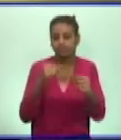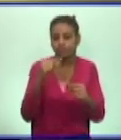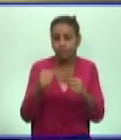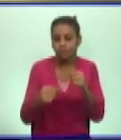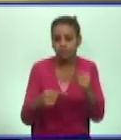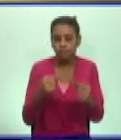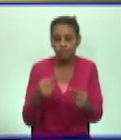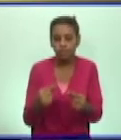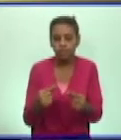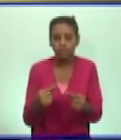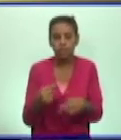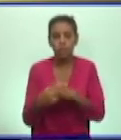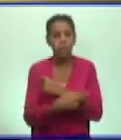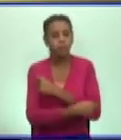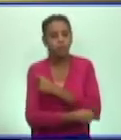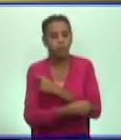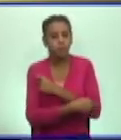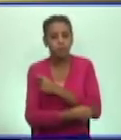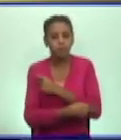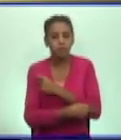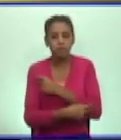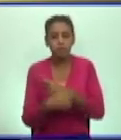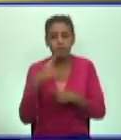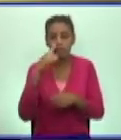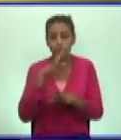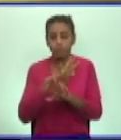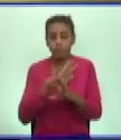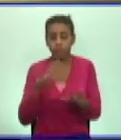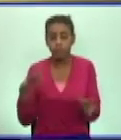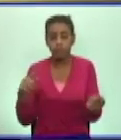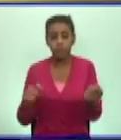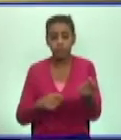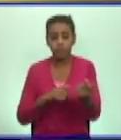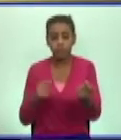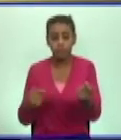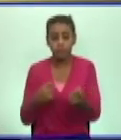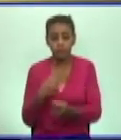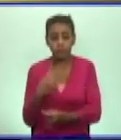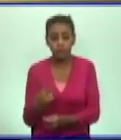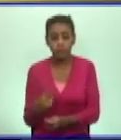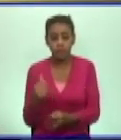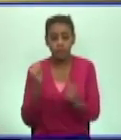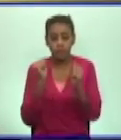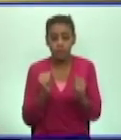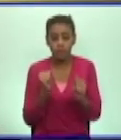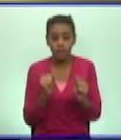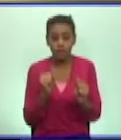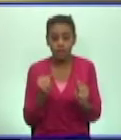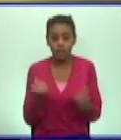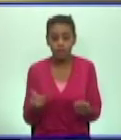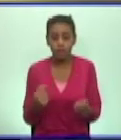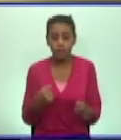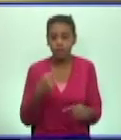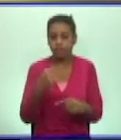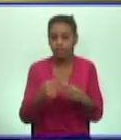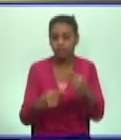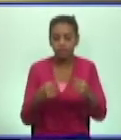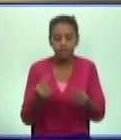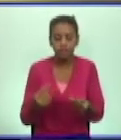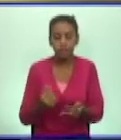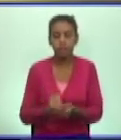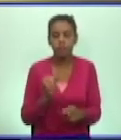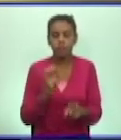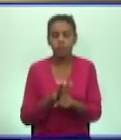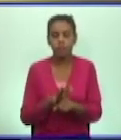los países, precisamente concluida la Segunda Guerra Mundial, que va a tener más fuerza, porque este es un proceso que comenzó a partir